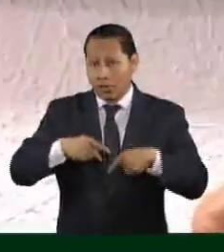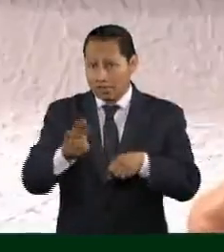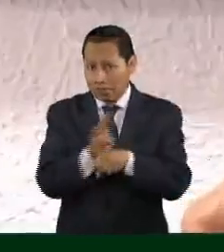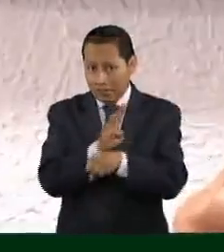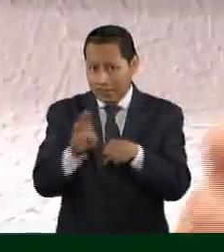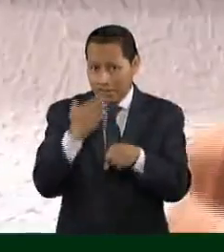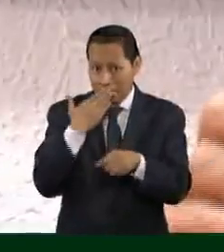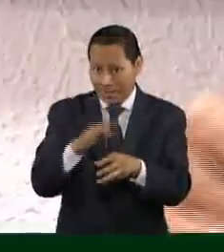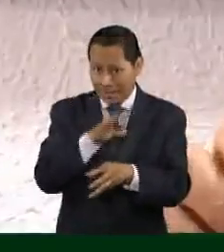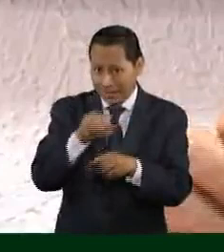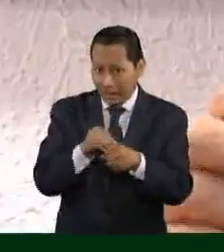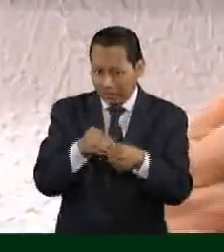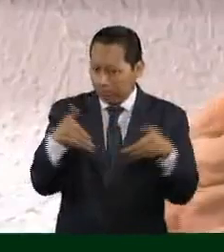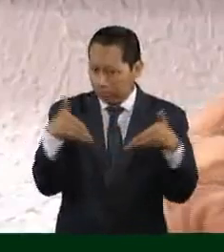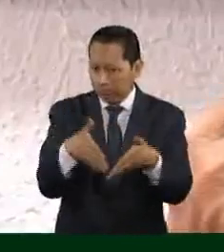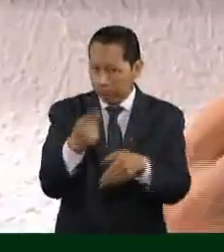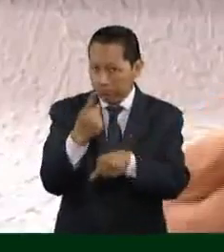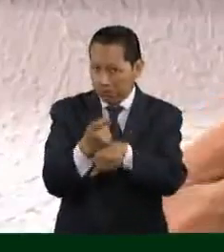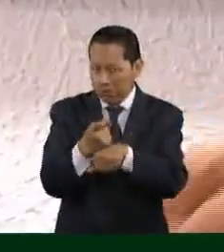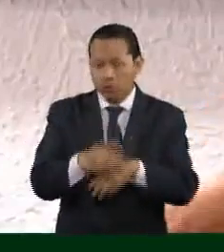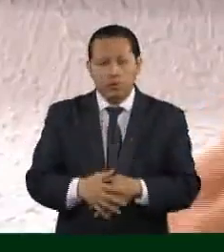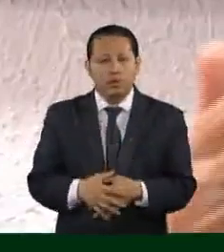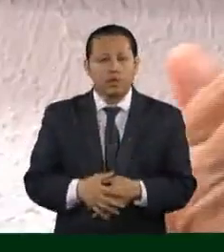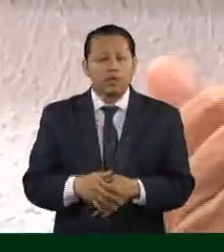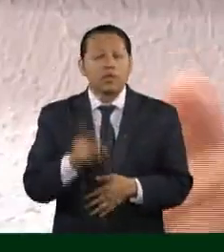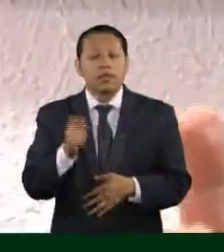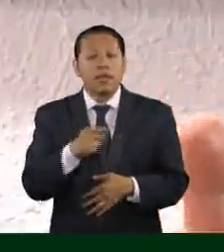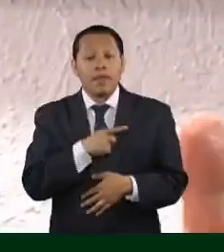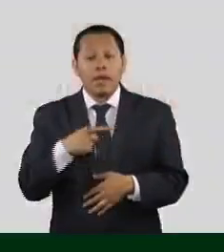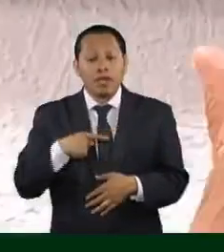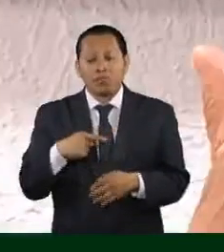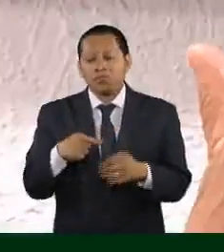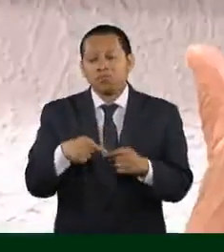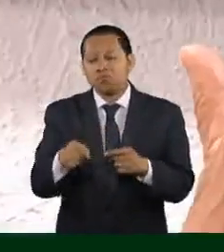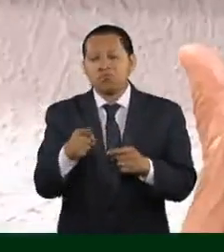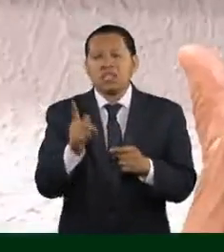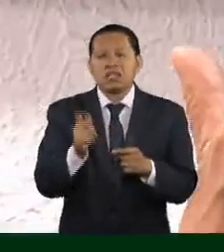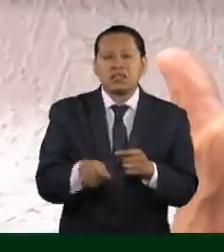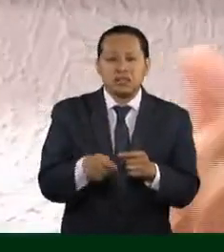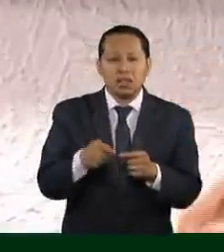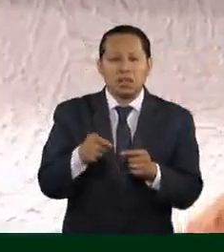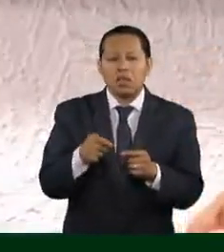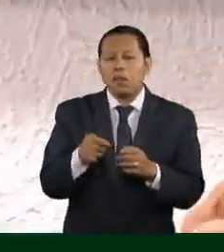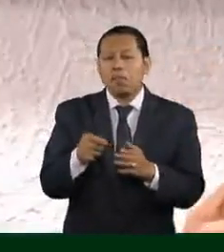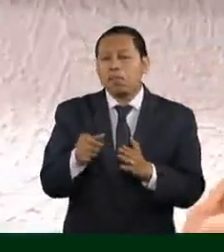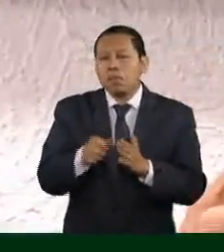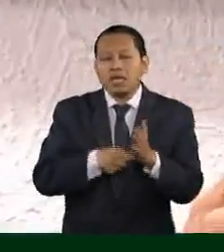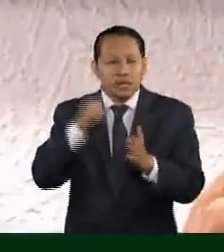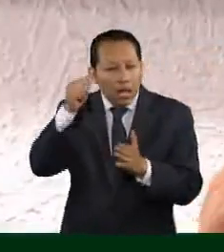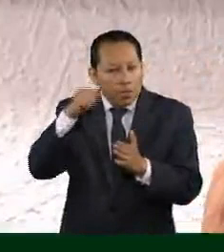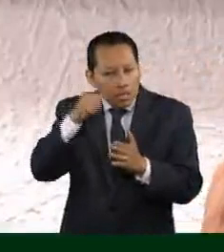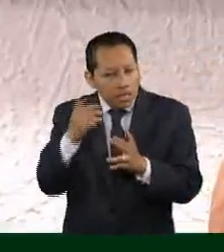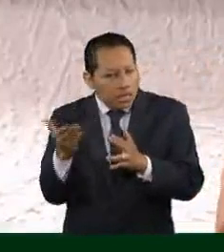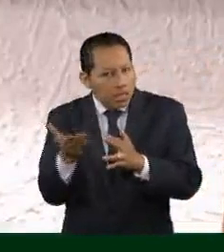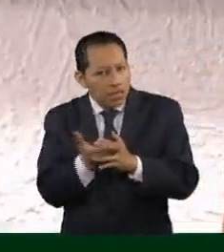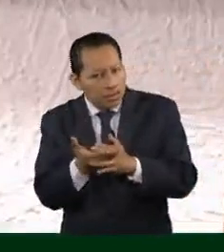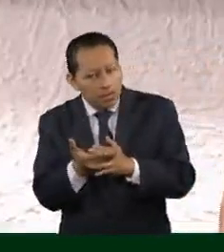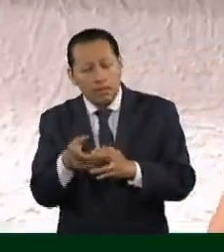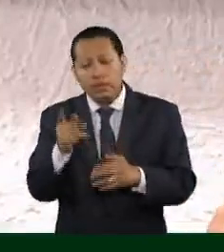Tenemos para dictaminar de una manera práctica, lógica, a mediados de abril. A las que tengan